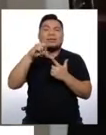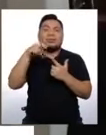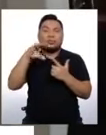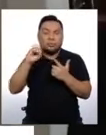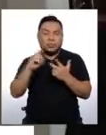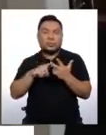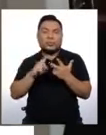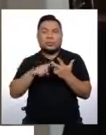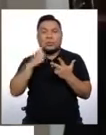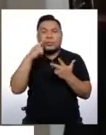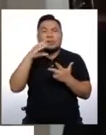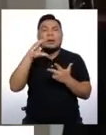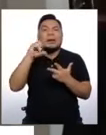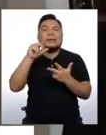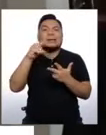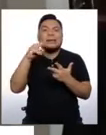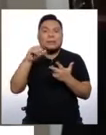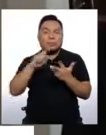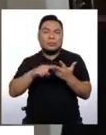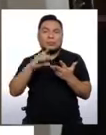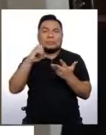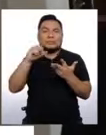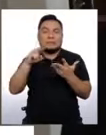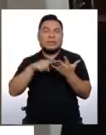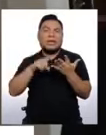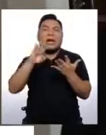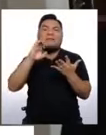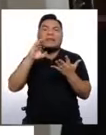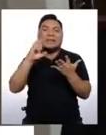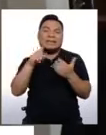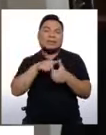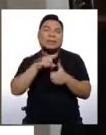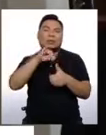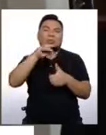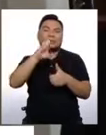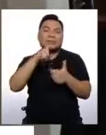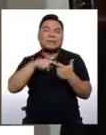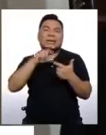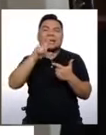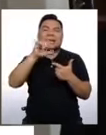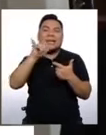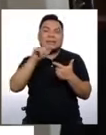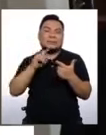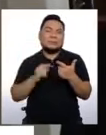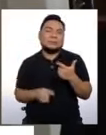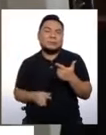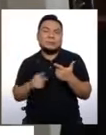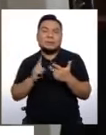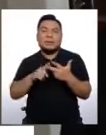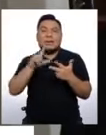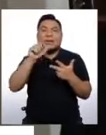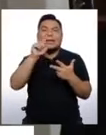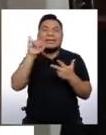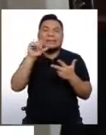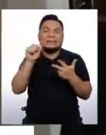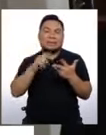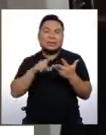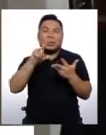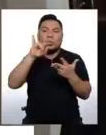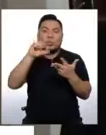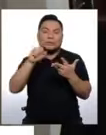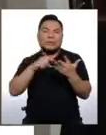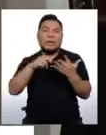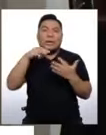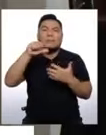el doctor cárcamo césar mónaco farid matuk josé magallanes la de ramírez larissa otero luis cordero